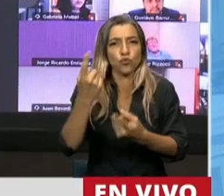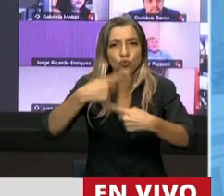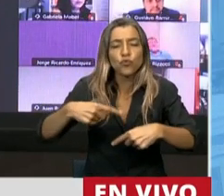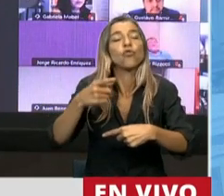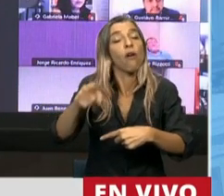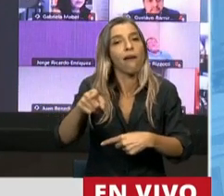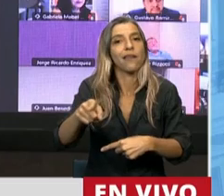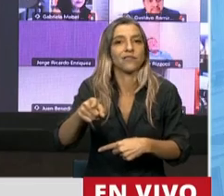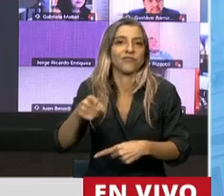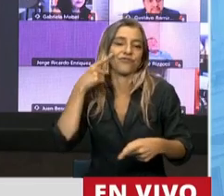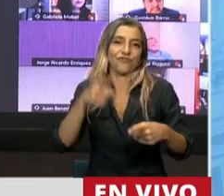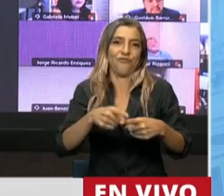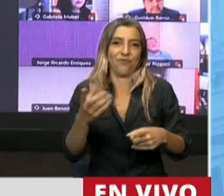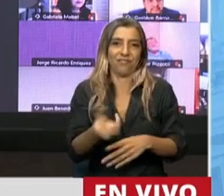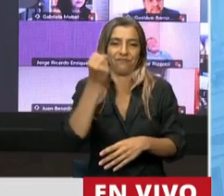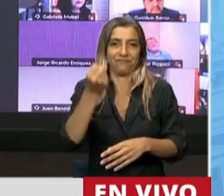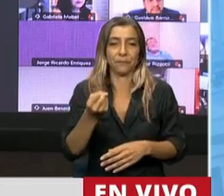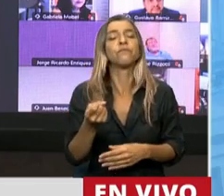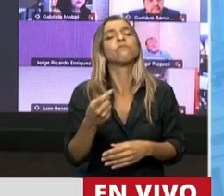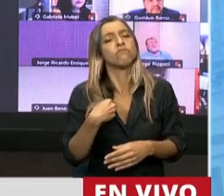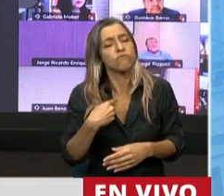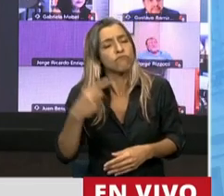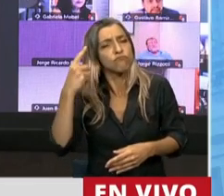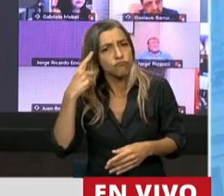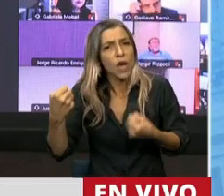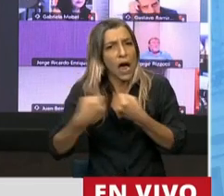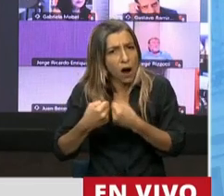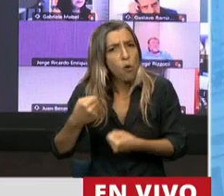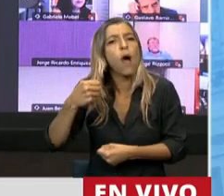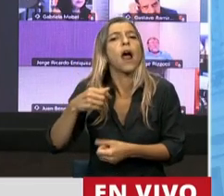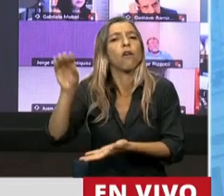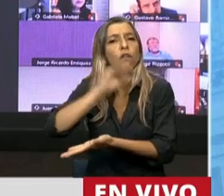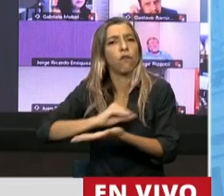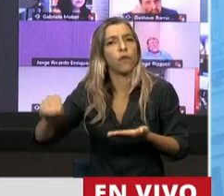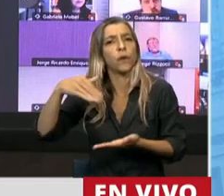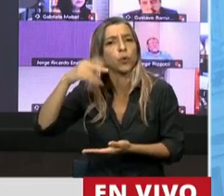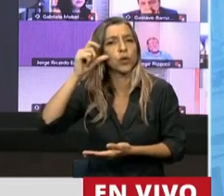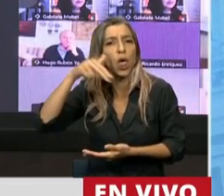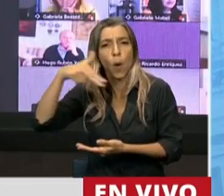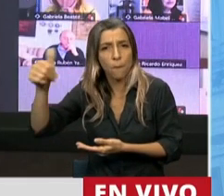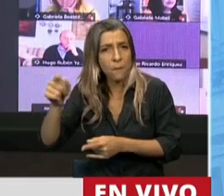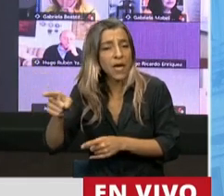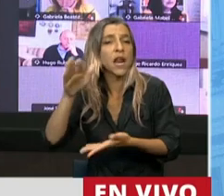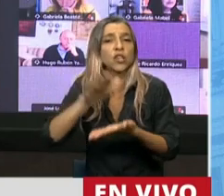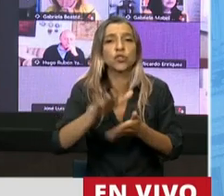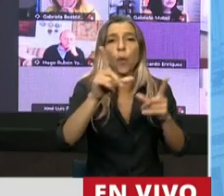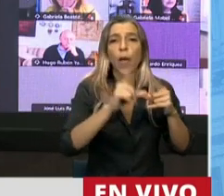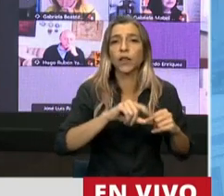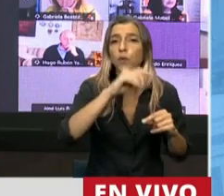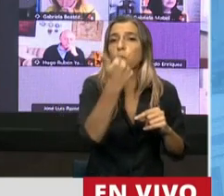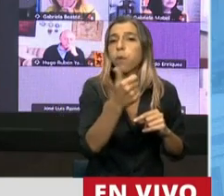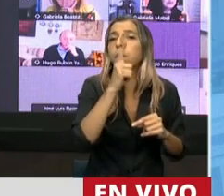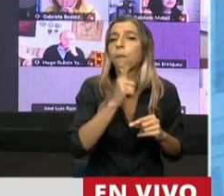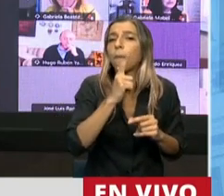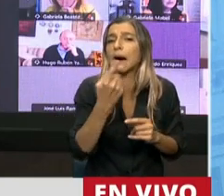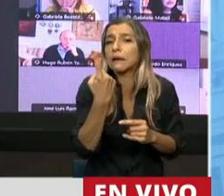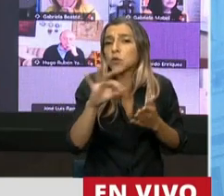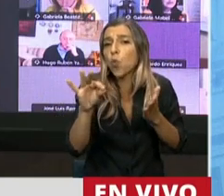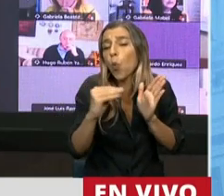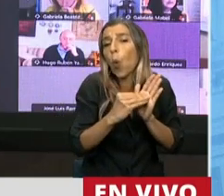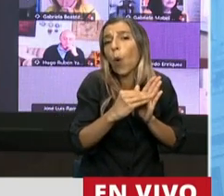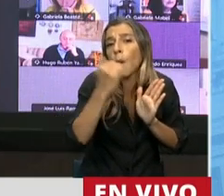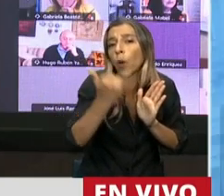y compartimos la idea del diputado Mena de que el artículo 6 parecería ser el único que